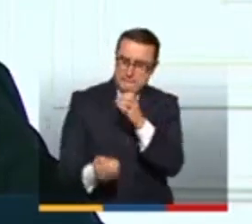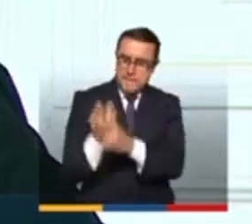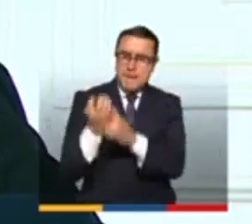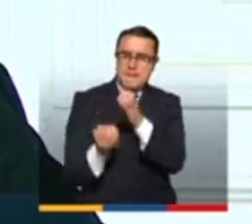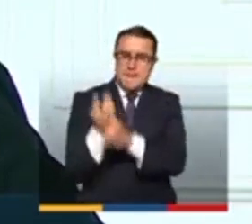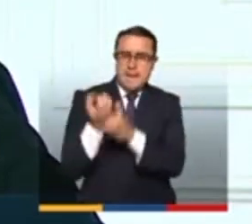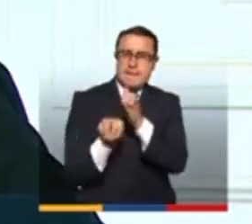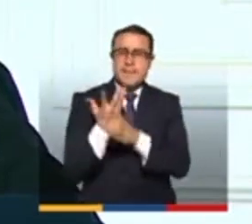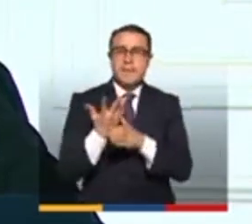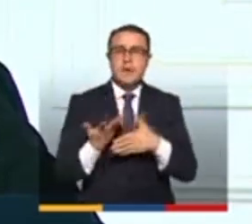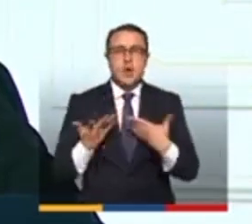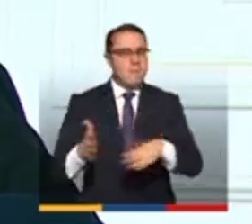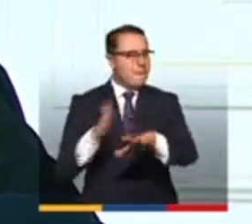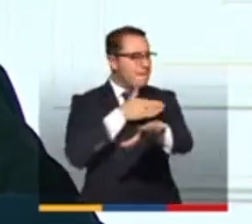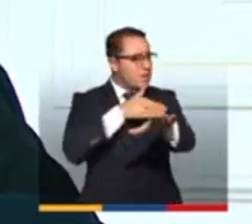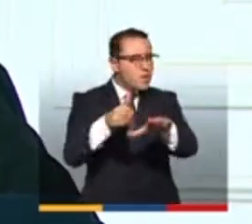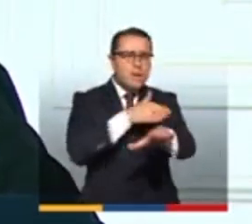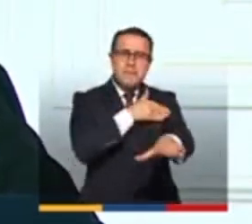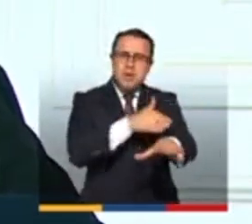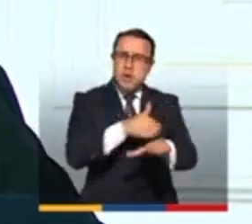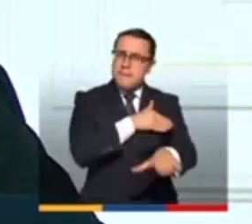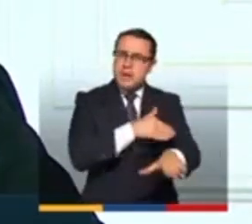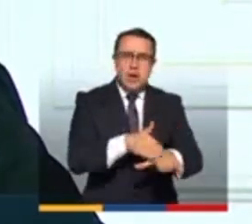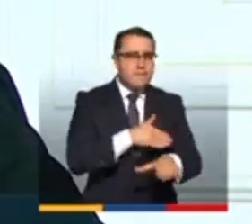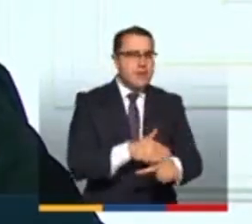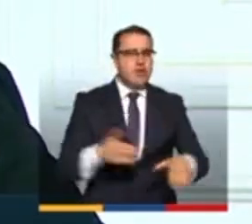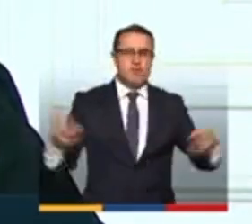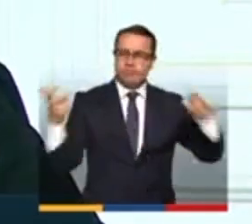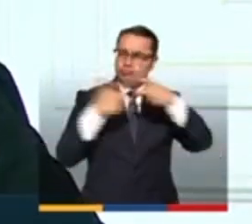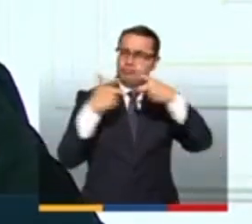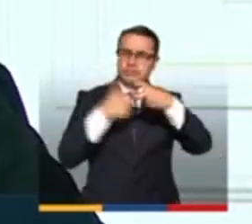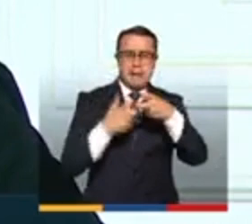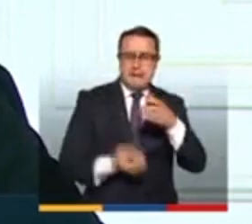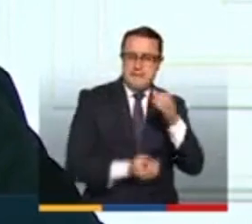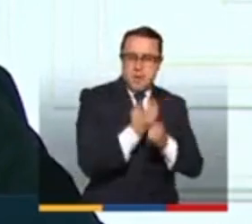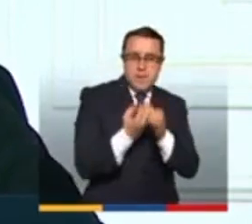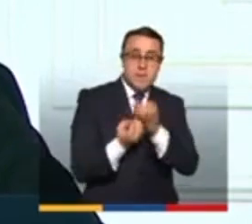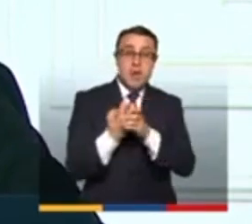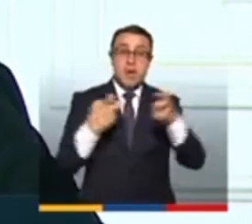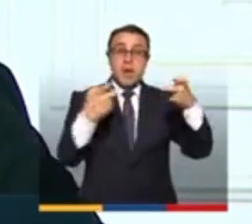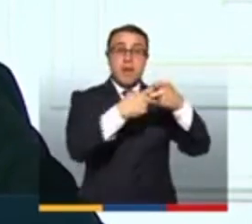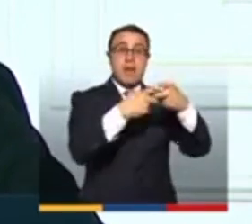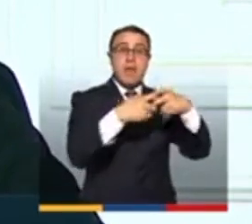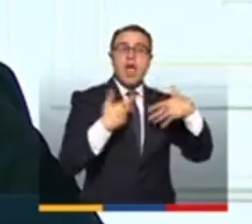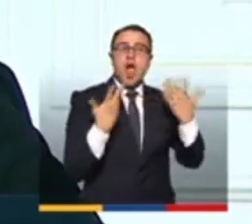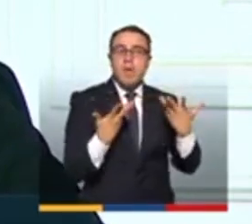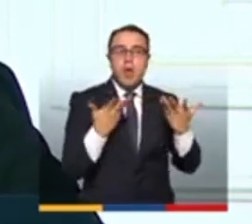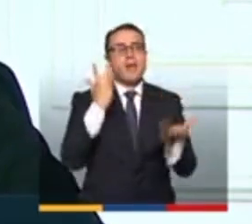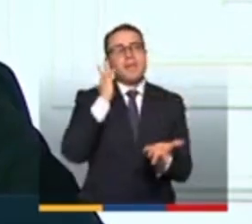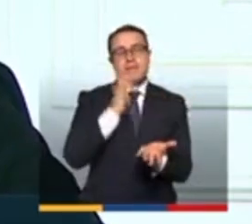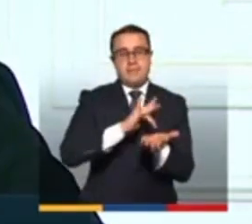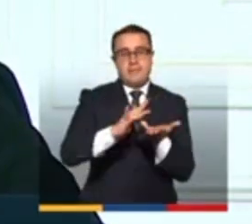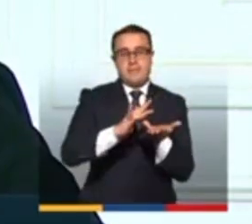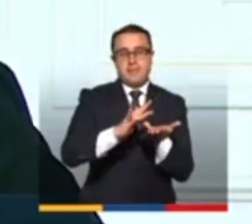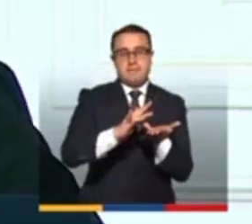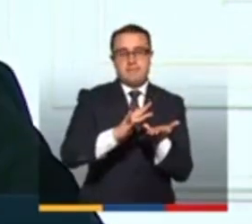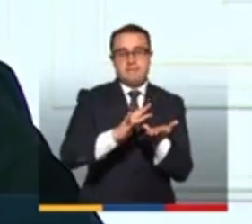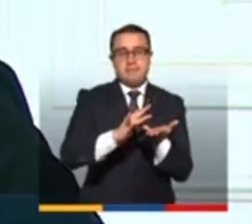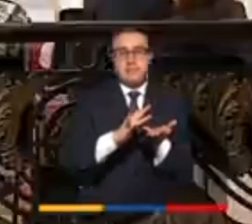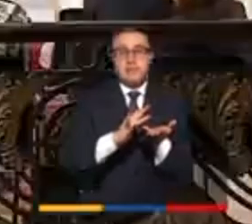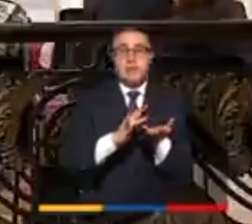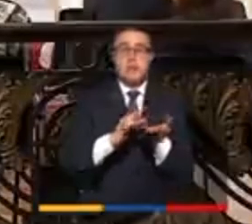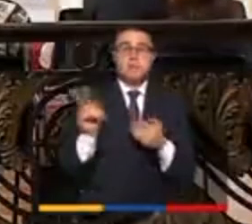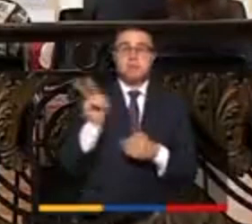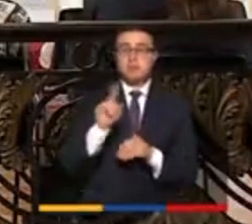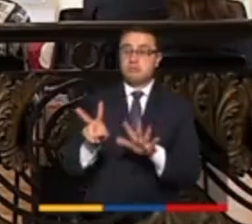eléctrica, millones de generadores de energía eléctrica limpia y no siete miembros